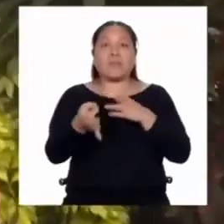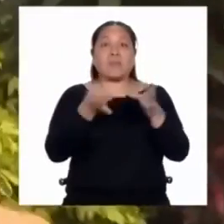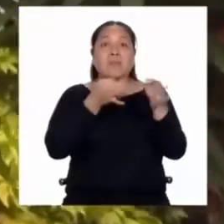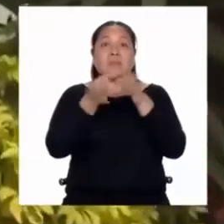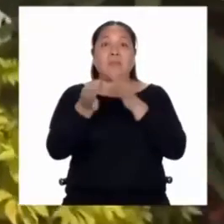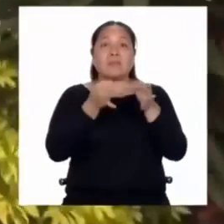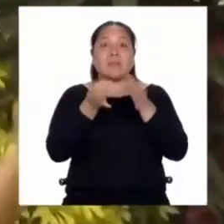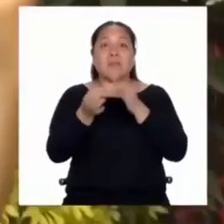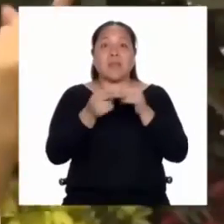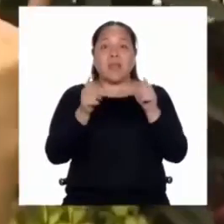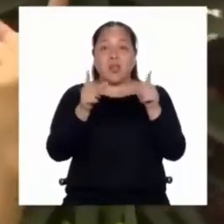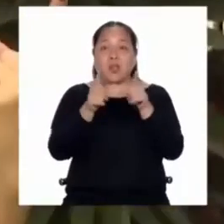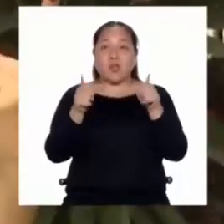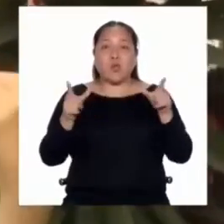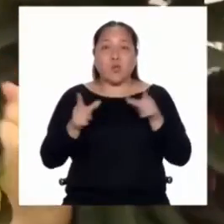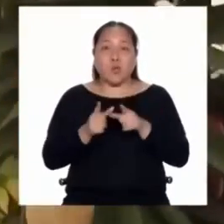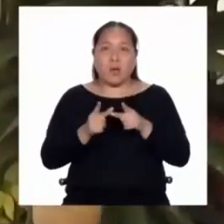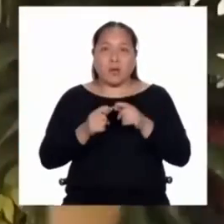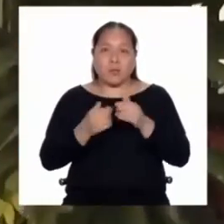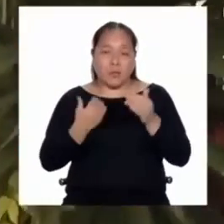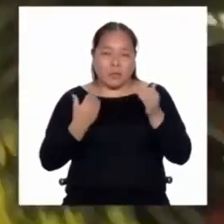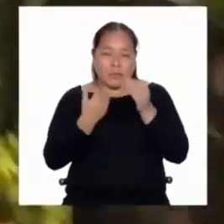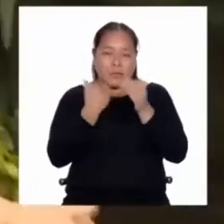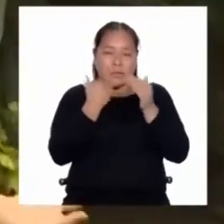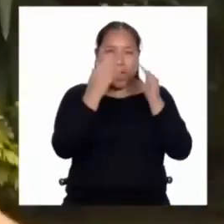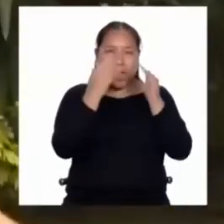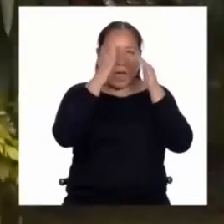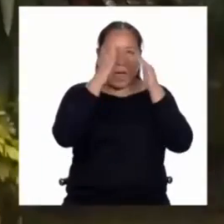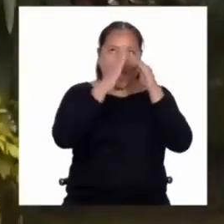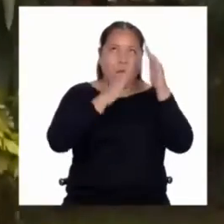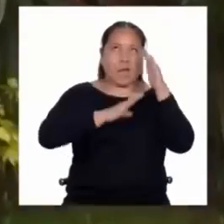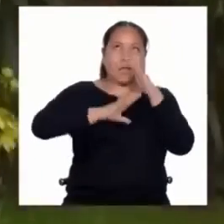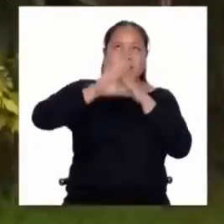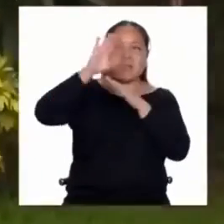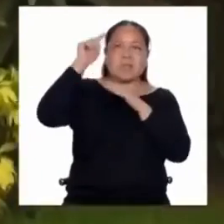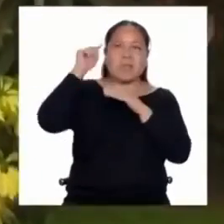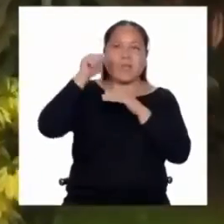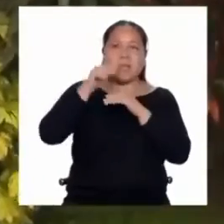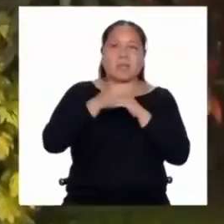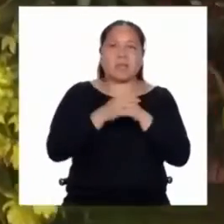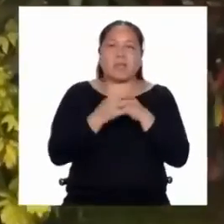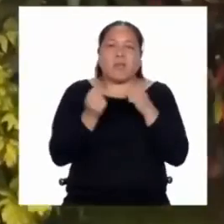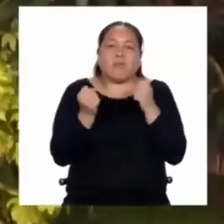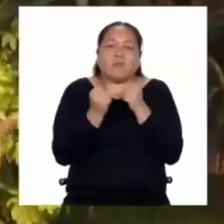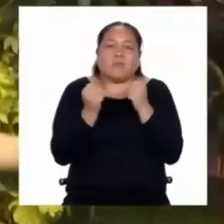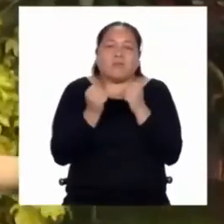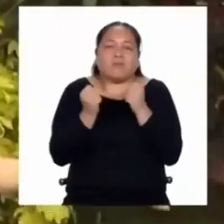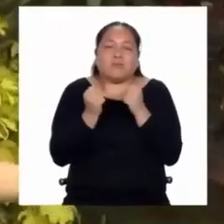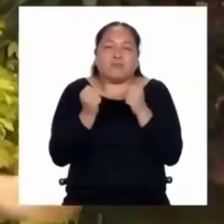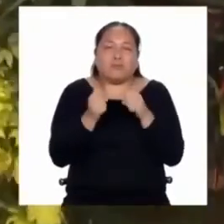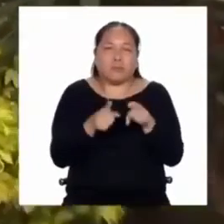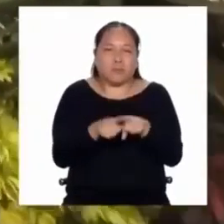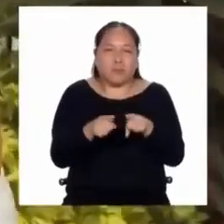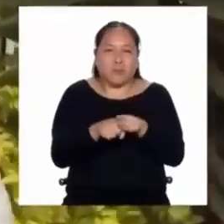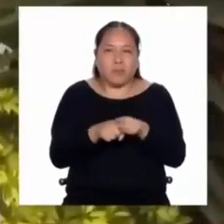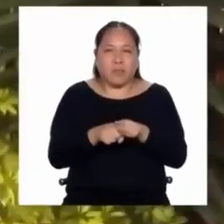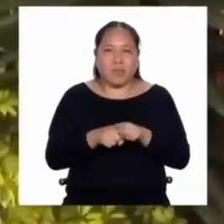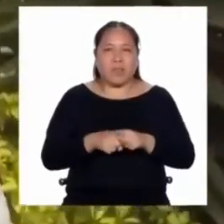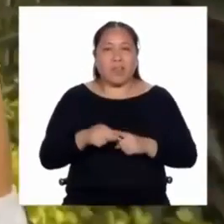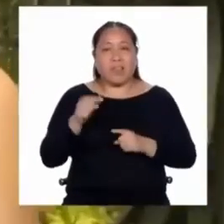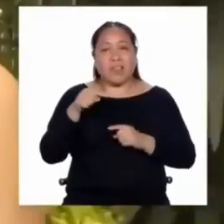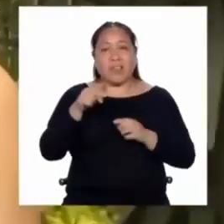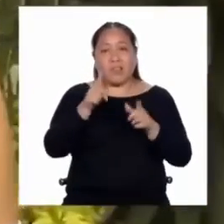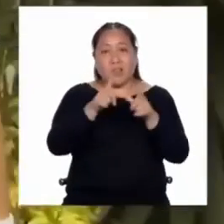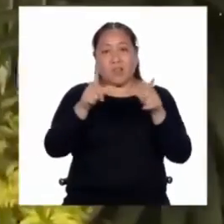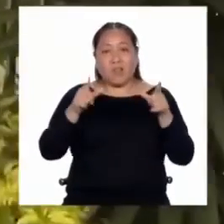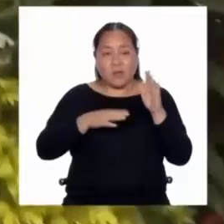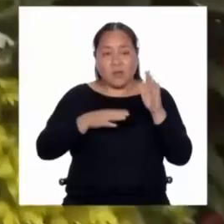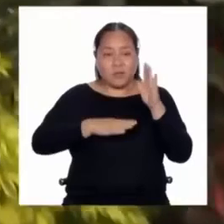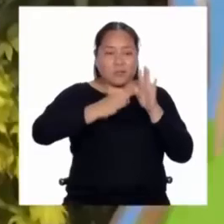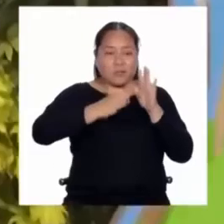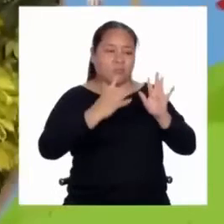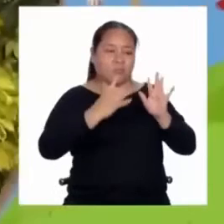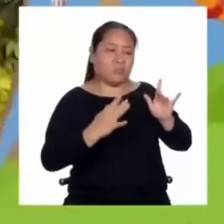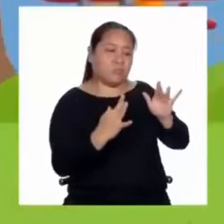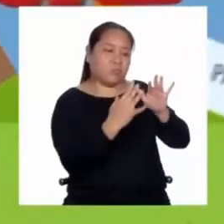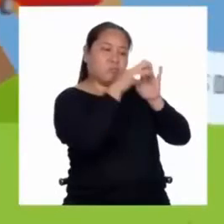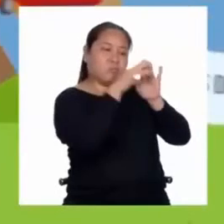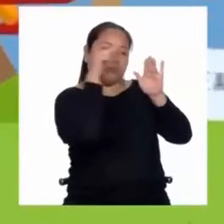hablaremos sobre las zonas que están más cerca al cielo y donde también hace bastante frío, es decir, los paisajes de alta